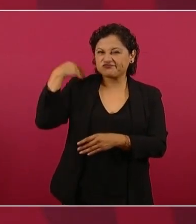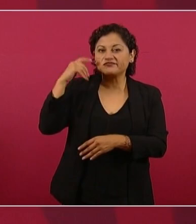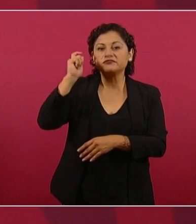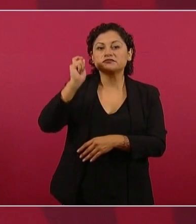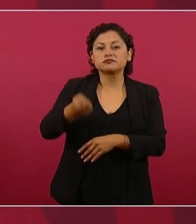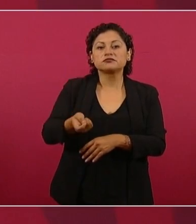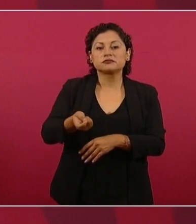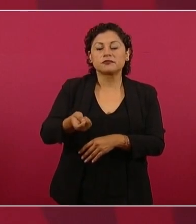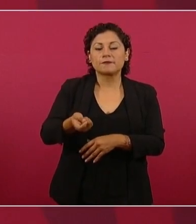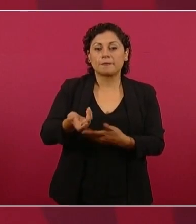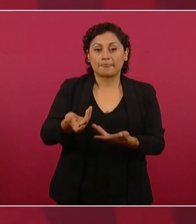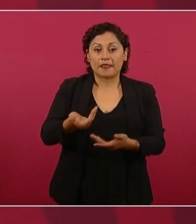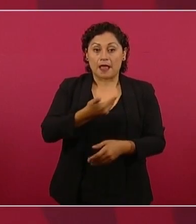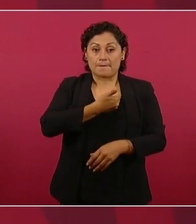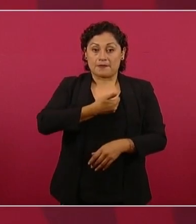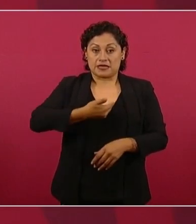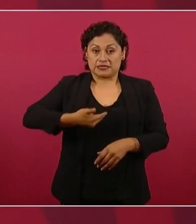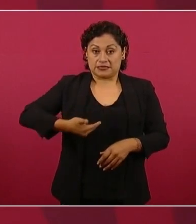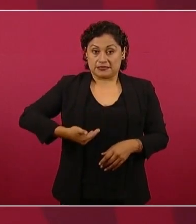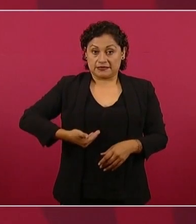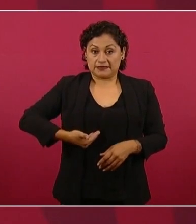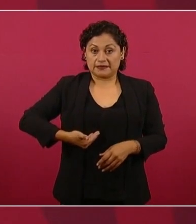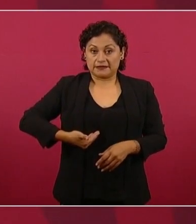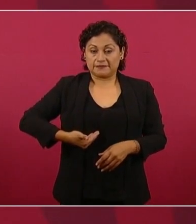los presidentes terminaban